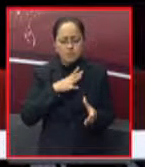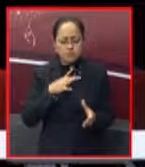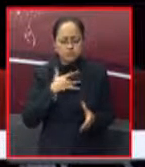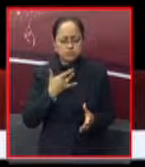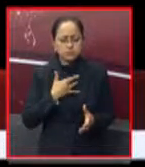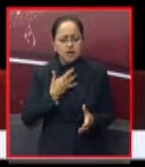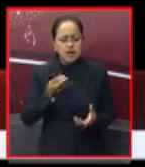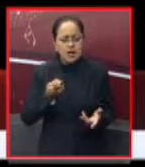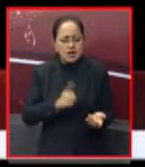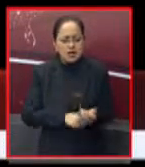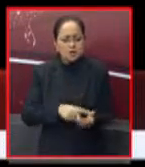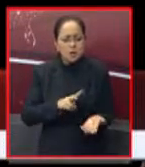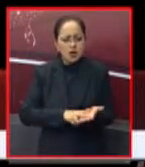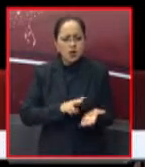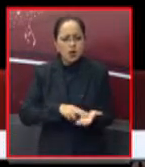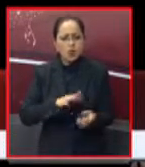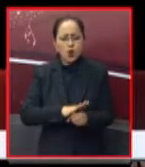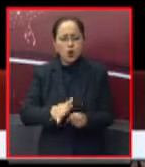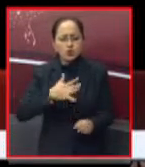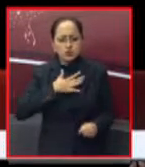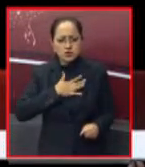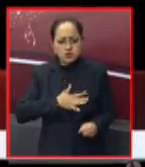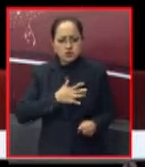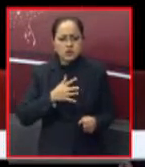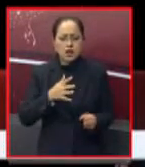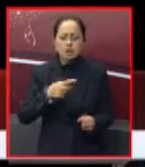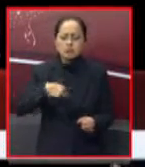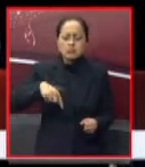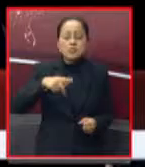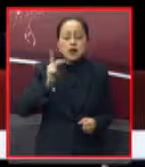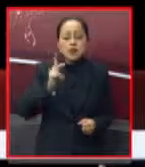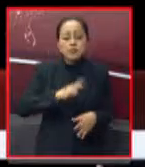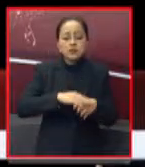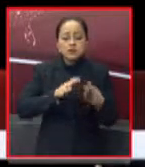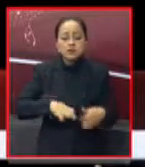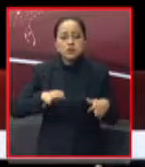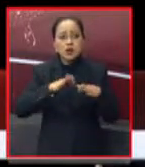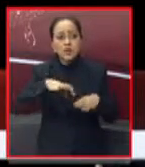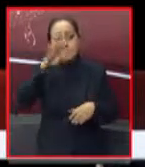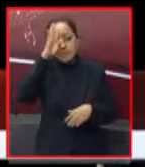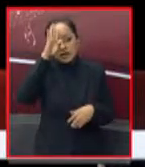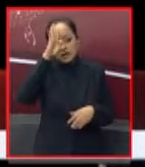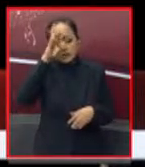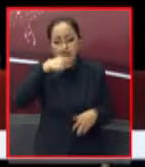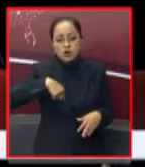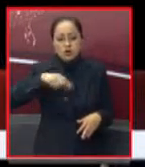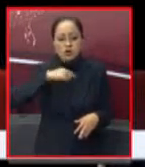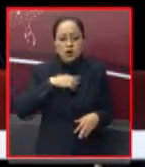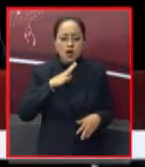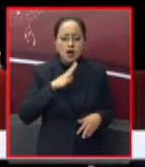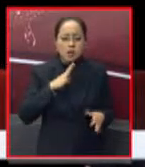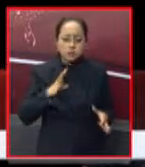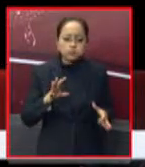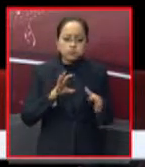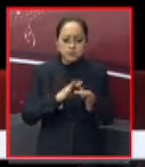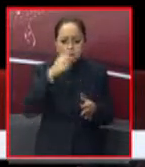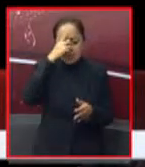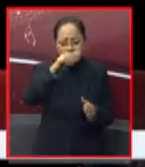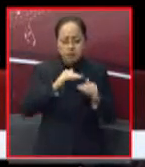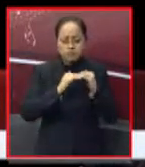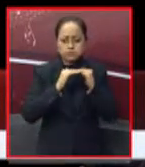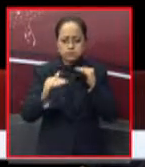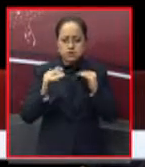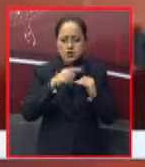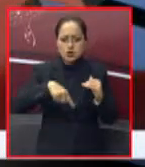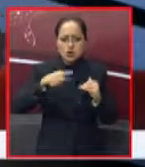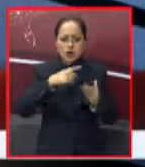de justicia que deben tener y lo hagan sobre todo pensando que aquí vivimos un estado de excepción que debiera ser para todos,